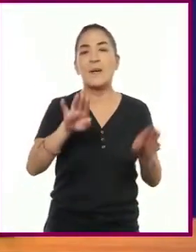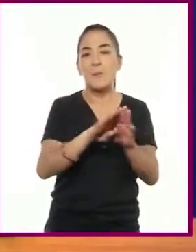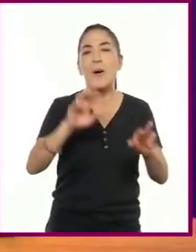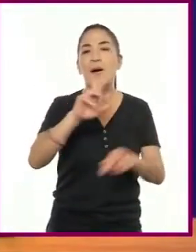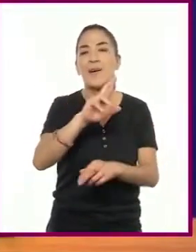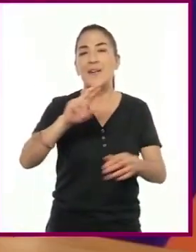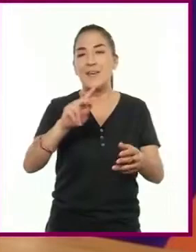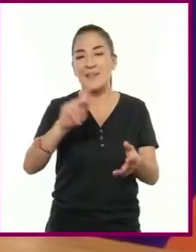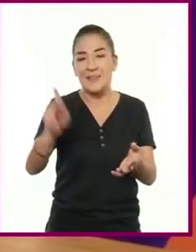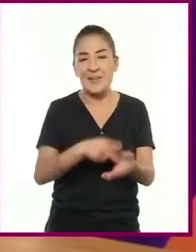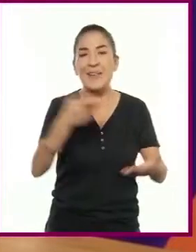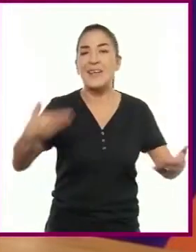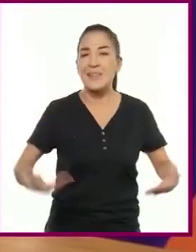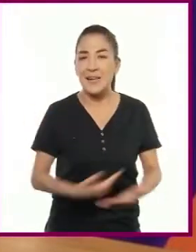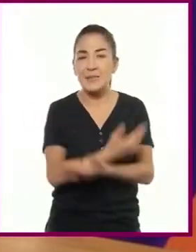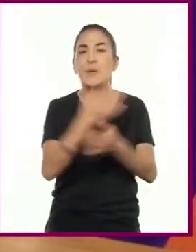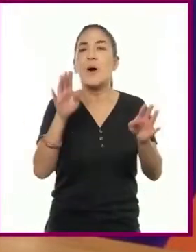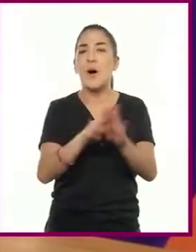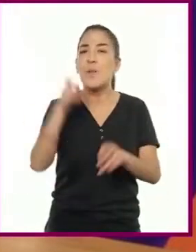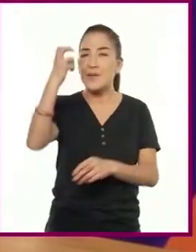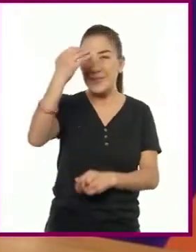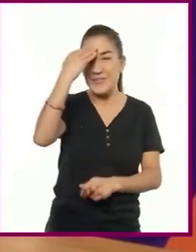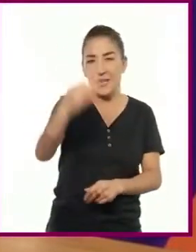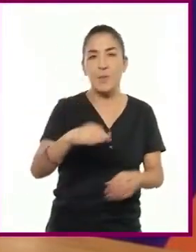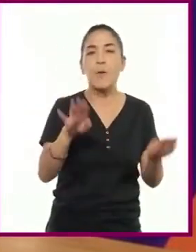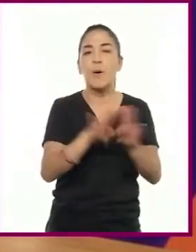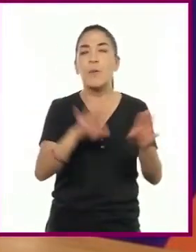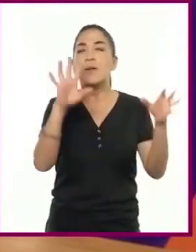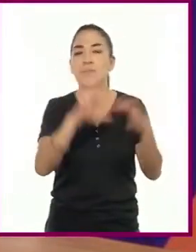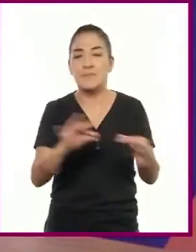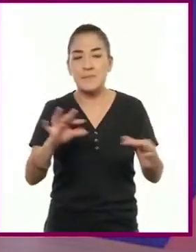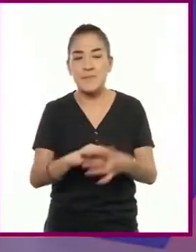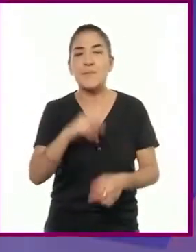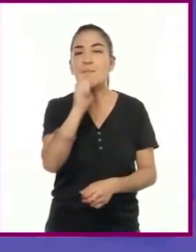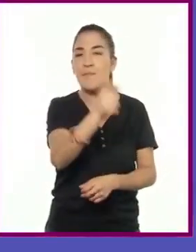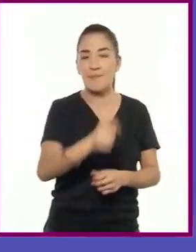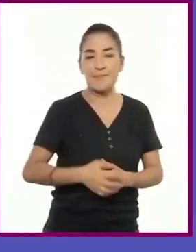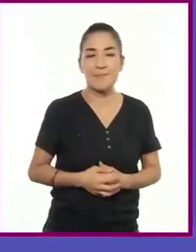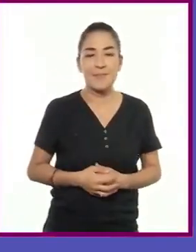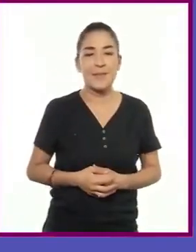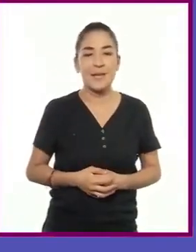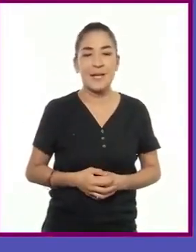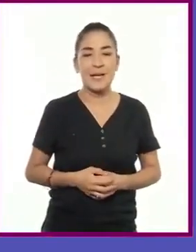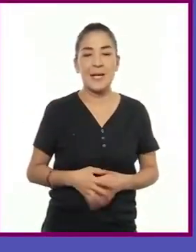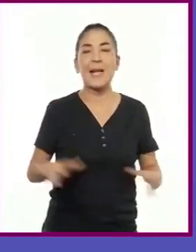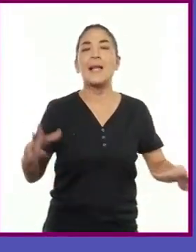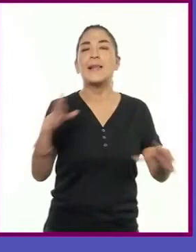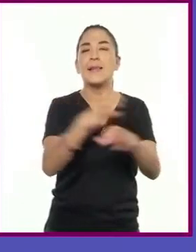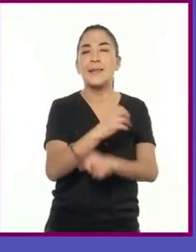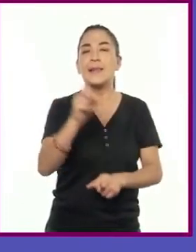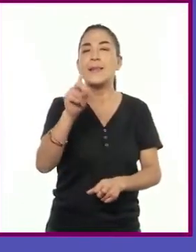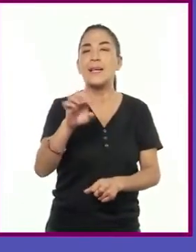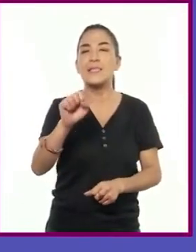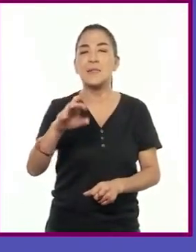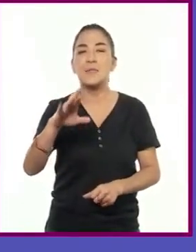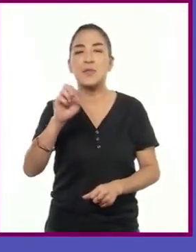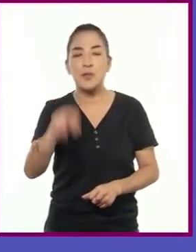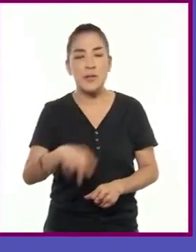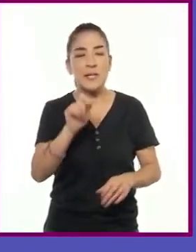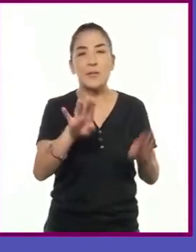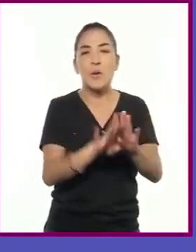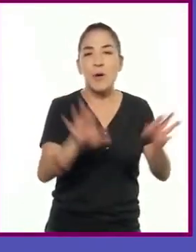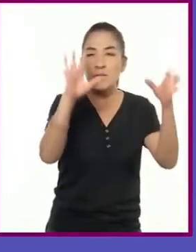Renacimiento. Recordemos ahora la descripción. Describir es explicar detalladamente los